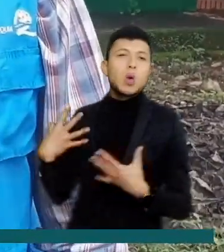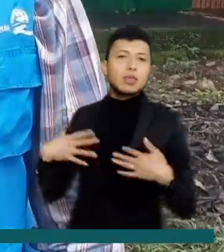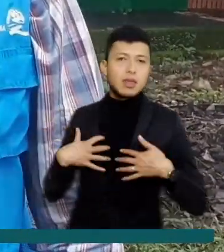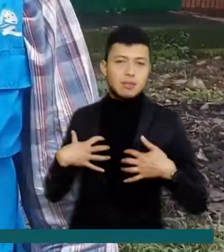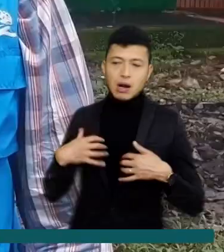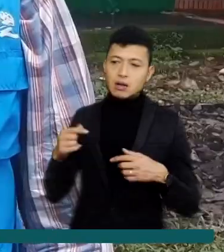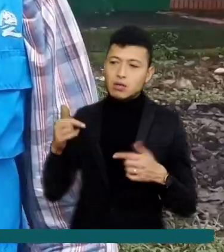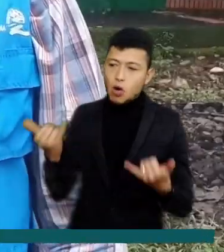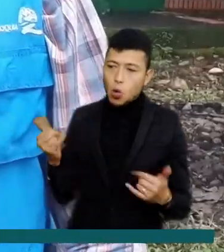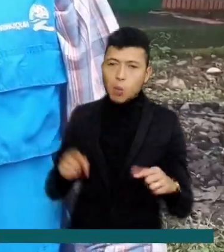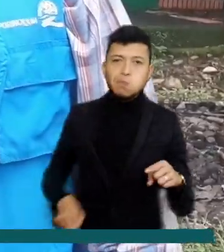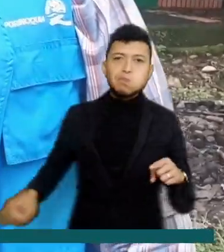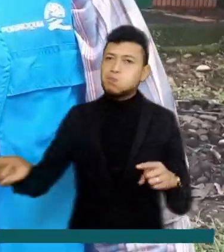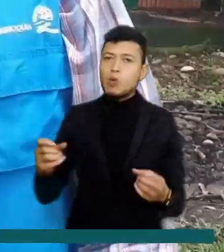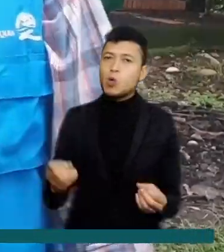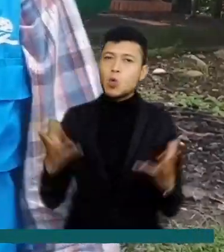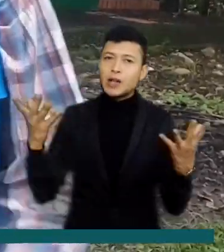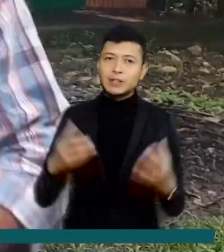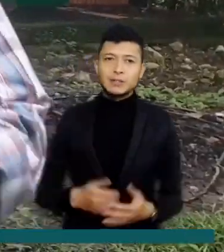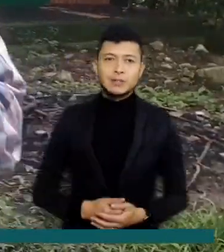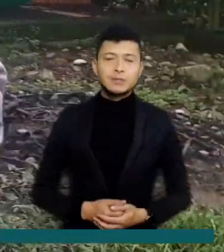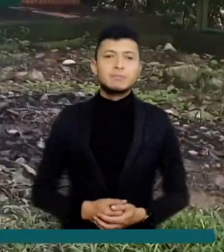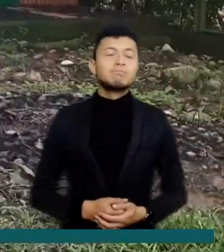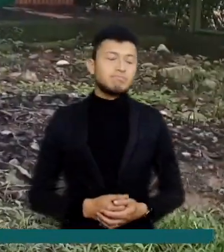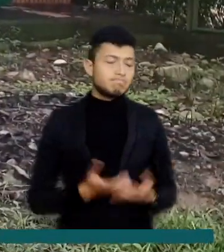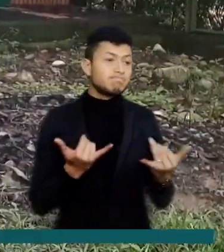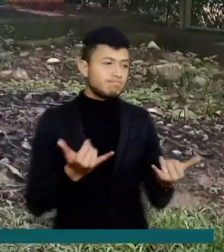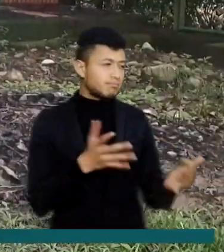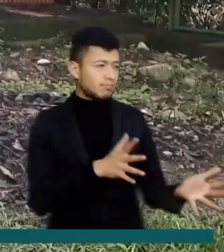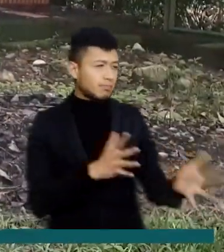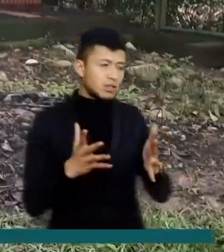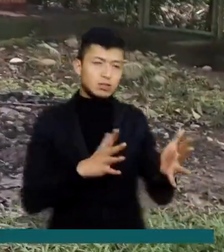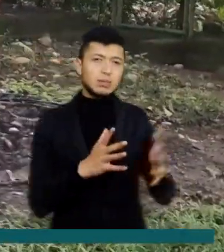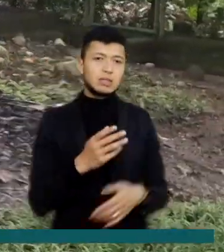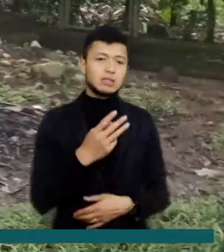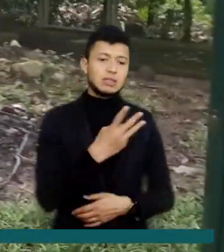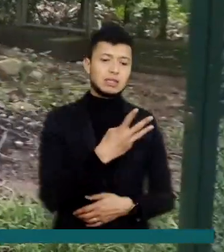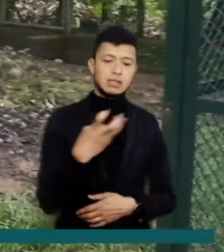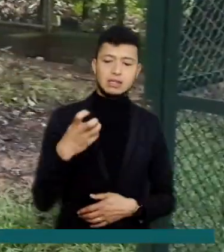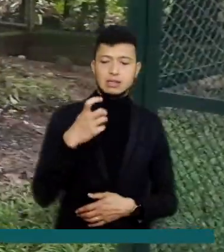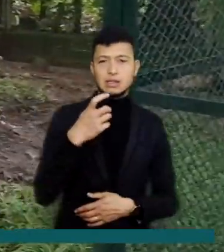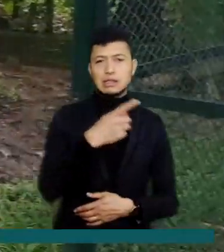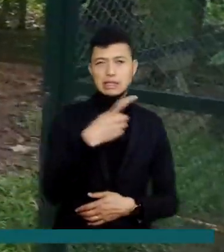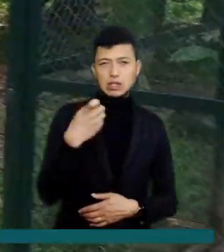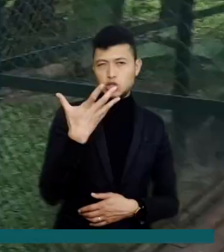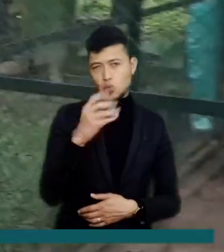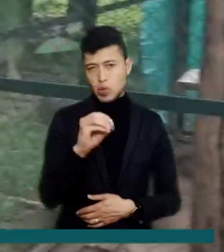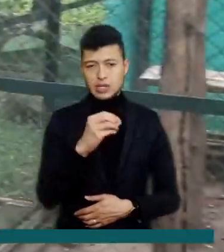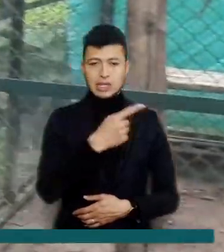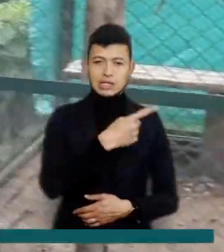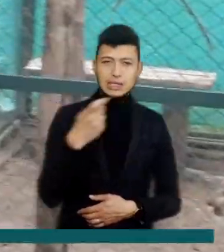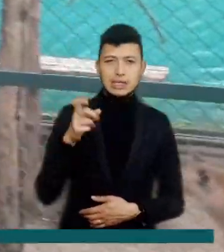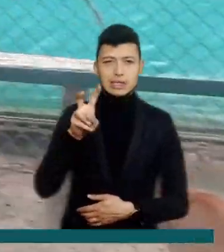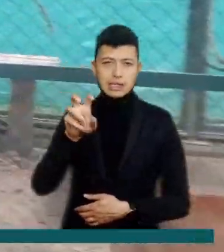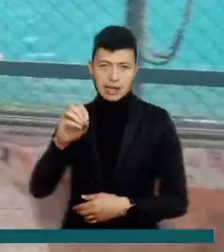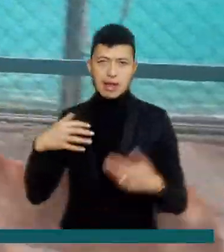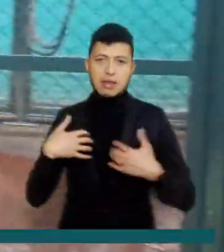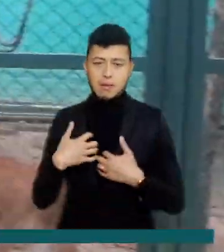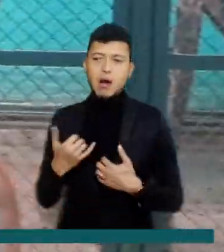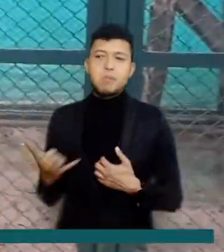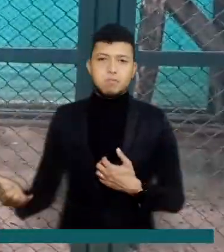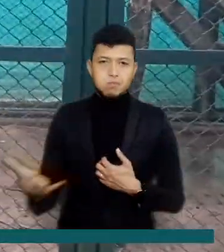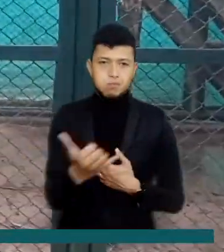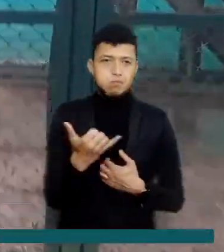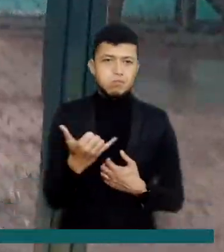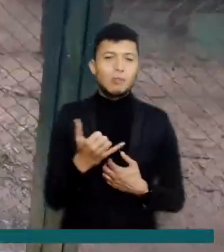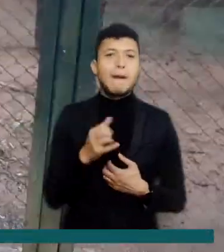especies se tienen actualmente? Bueno, estamos actualmente con un grupo de aproximadamente entre 150 y 170 animales, de